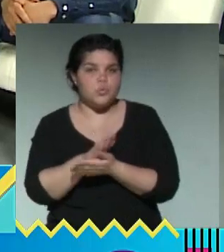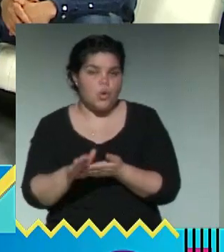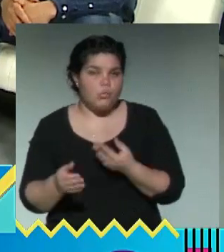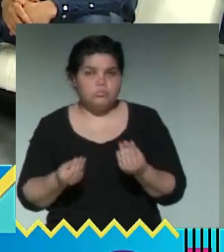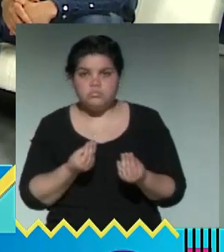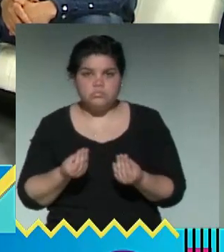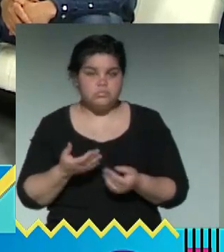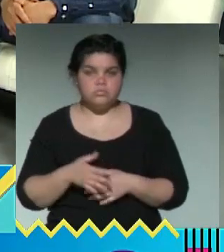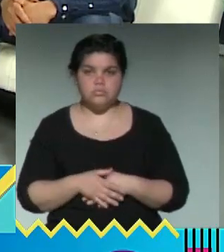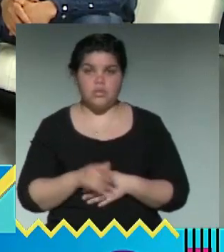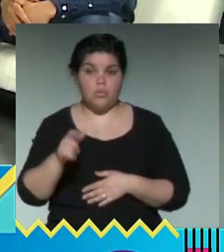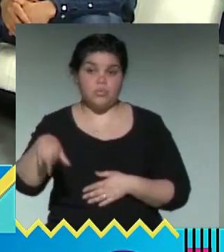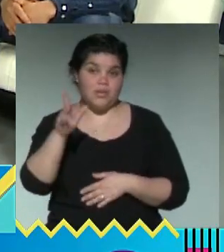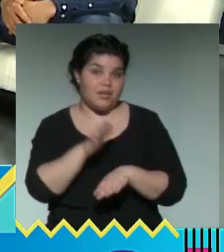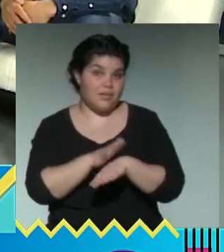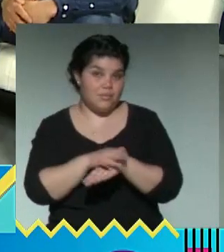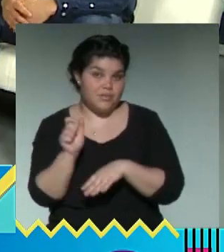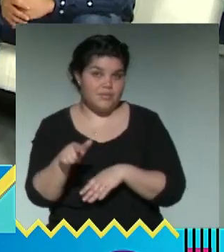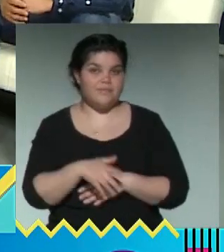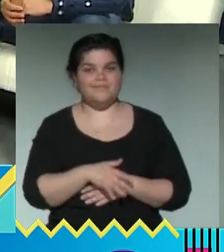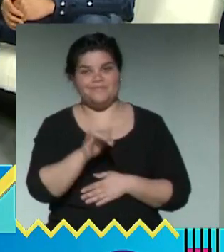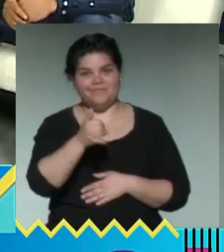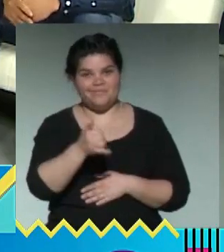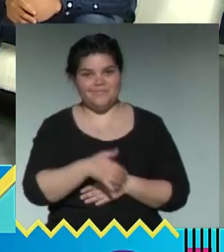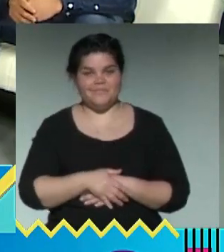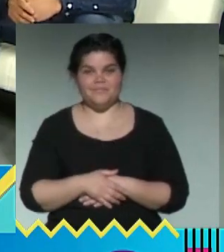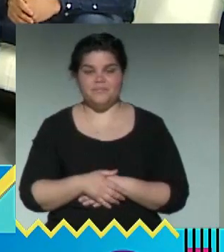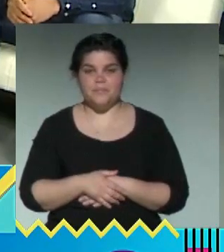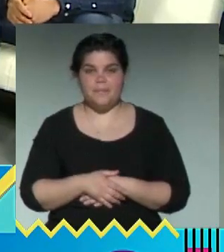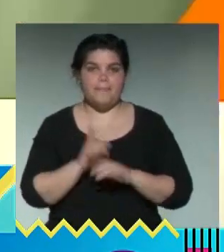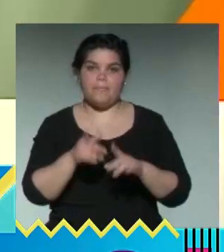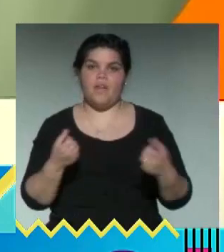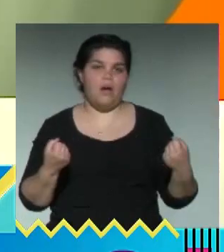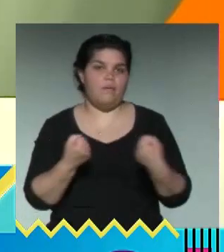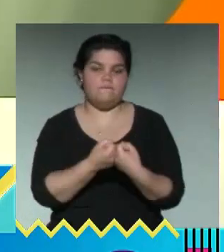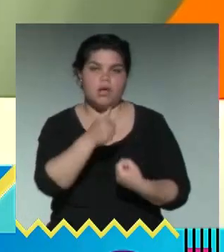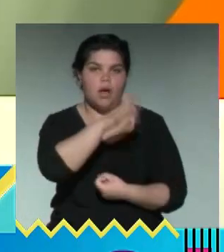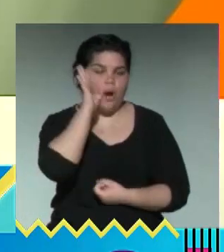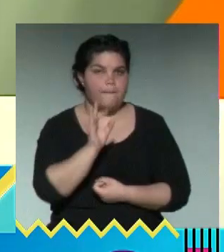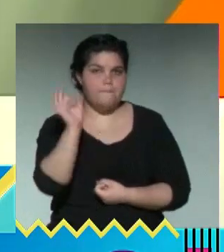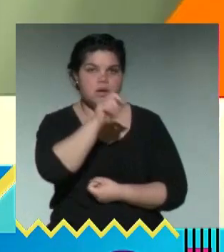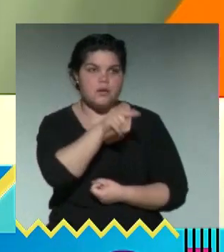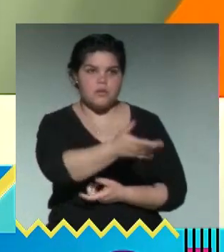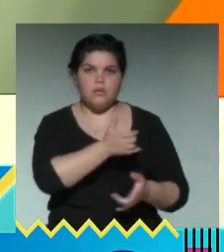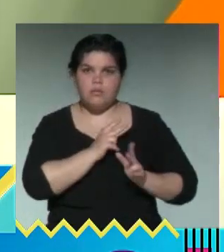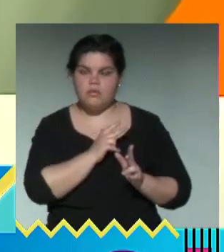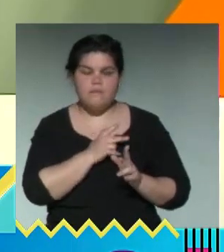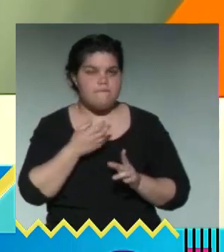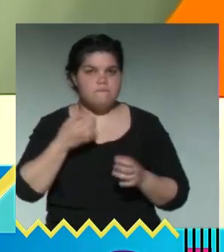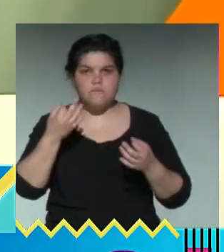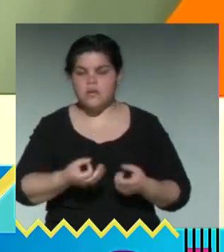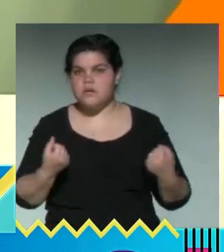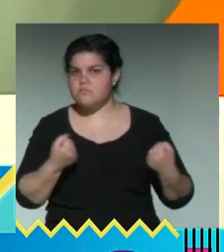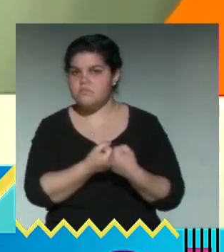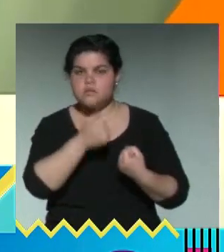ahí entran ustedes. Exactamente. De todas maneras, comparto muchísimo las opiniones del comienzo. Un poco